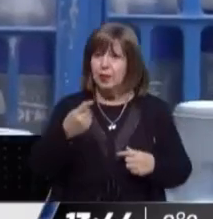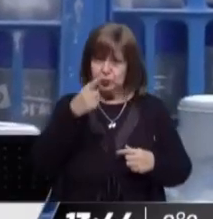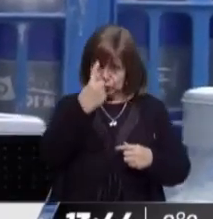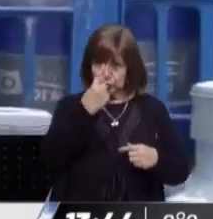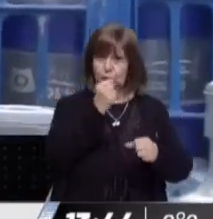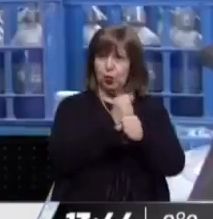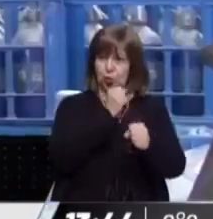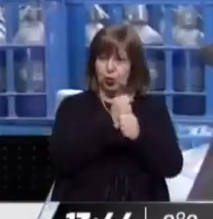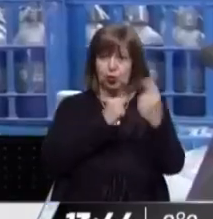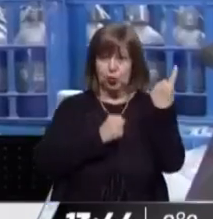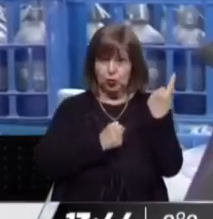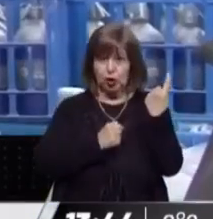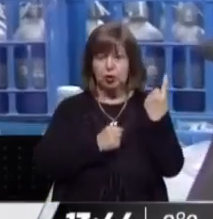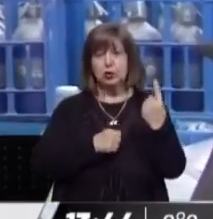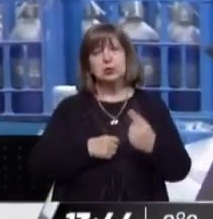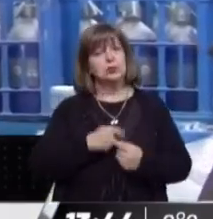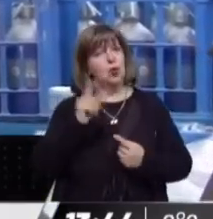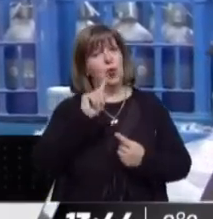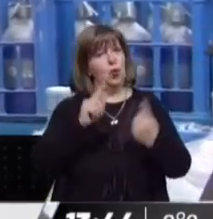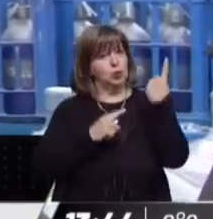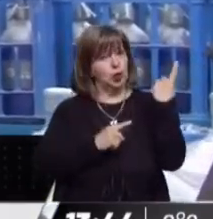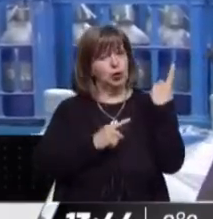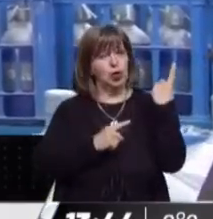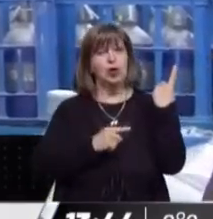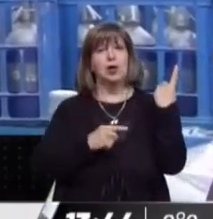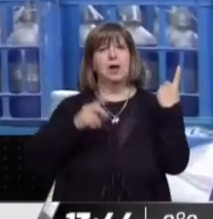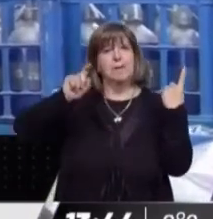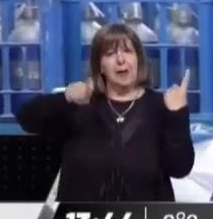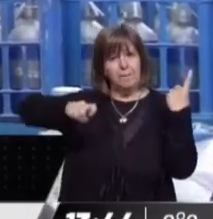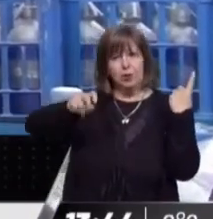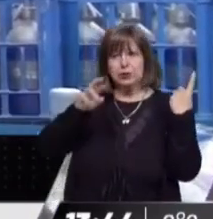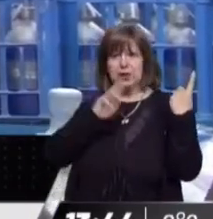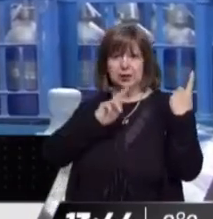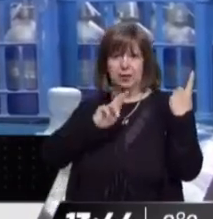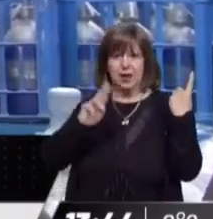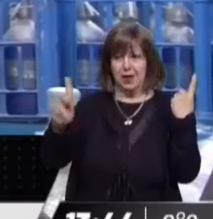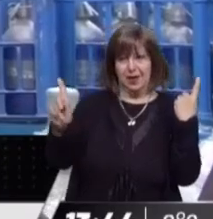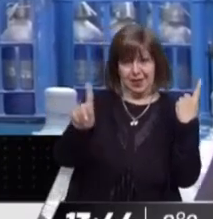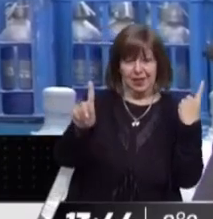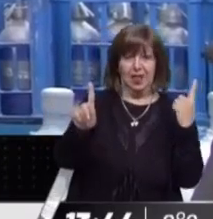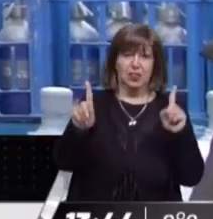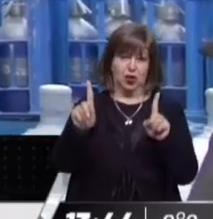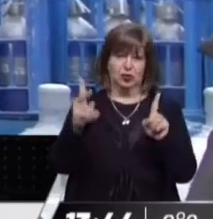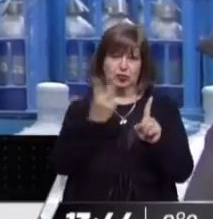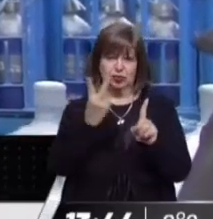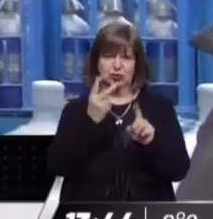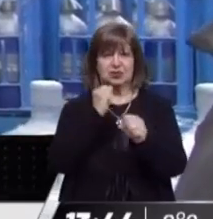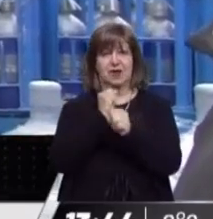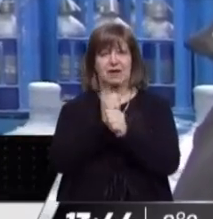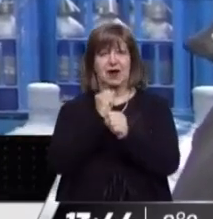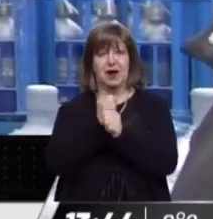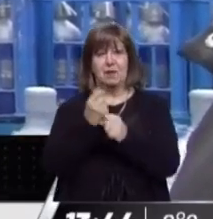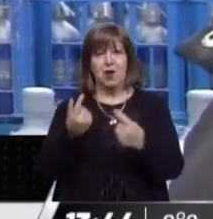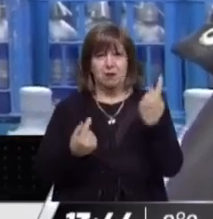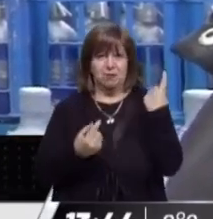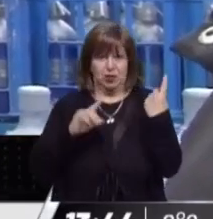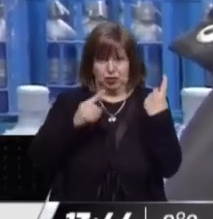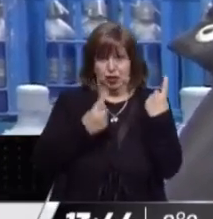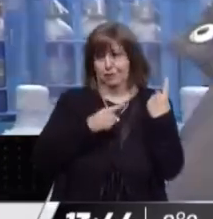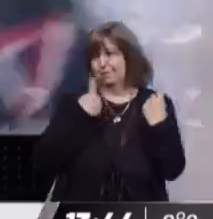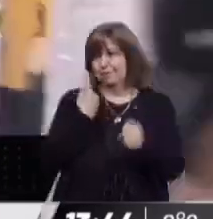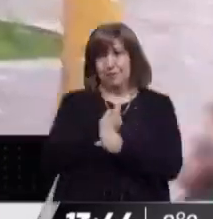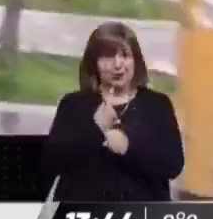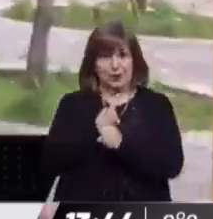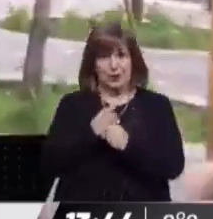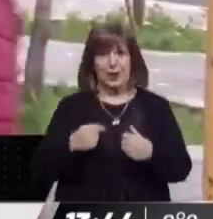empleo y la verdad que no con uno solo No yo tengo mi mujer que también trabaja y bueno y una ayuda pero eh No con lo mío no alcanzaría